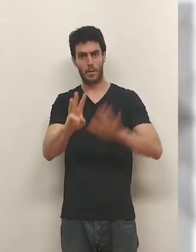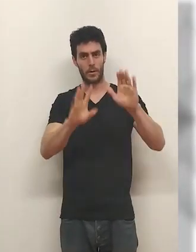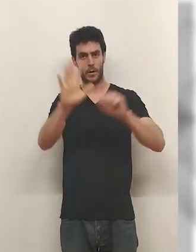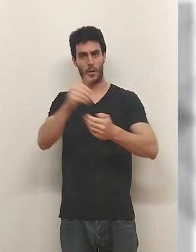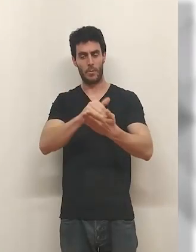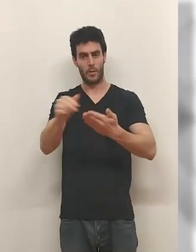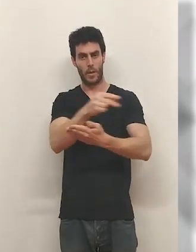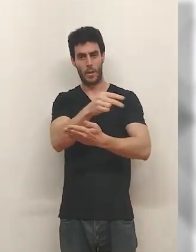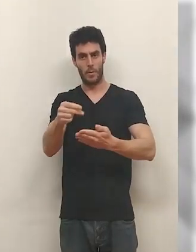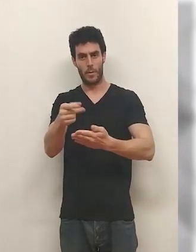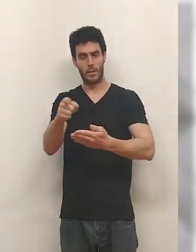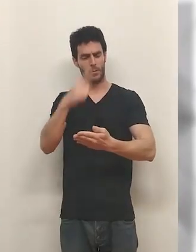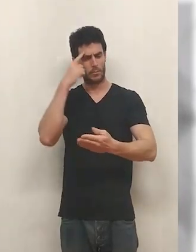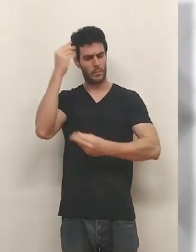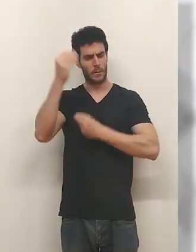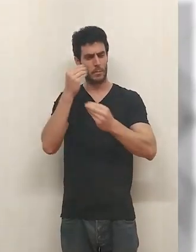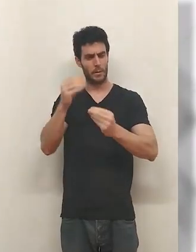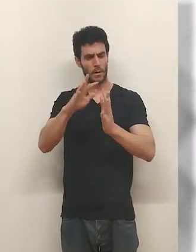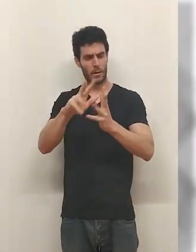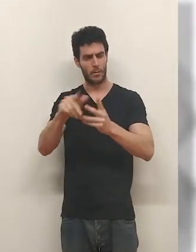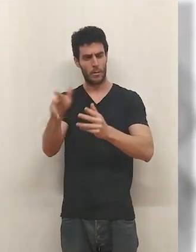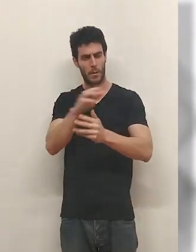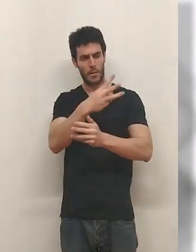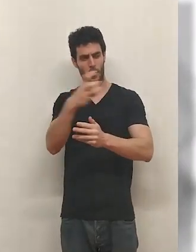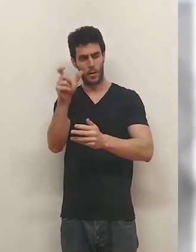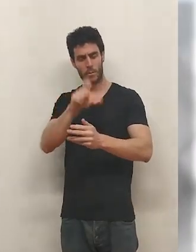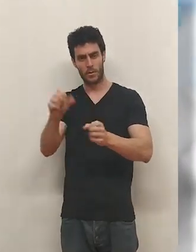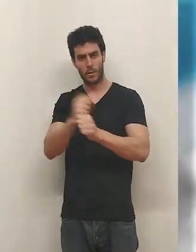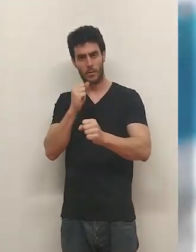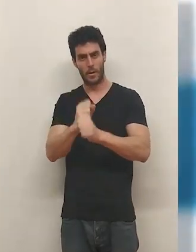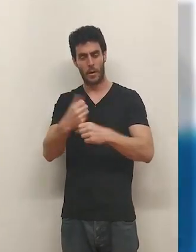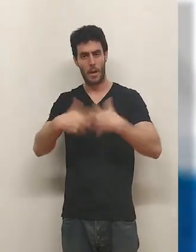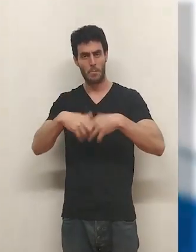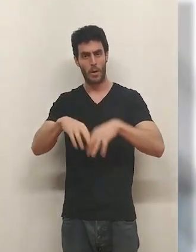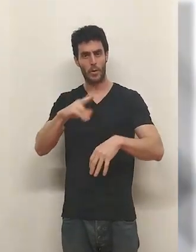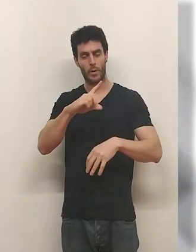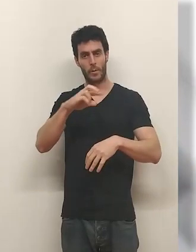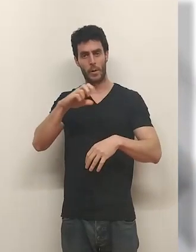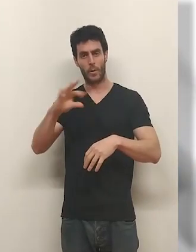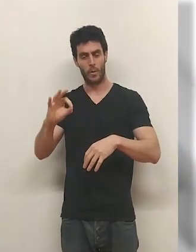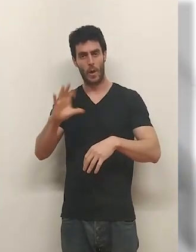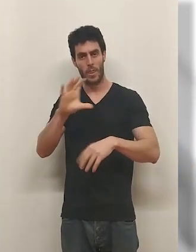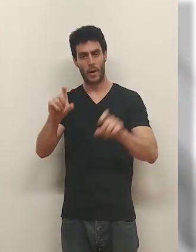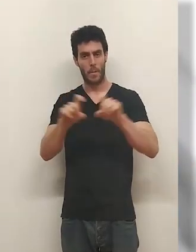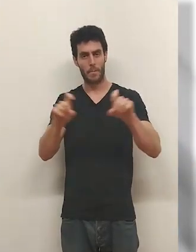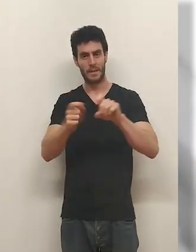85 millones de euros y se calcula que en torno a 300 trabajadores. Tanto en el polígono del Recuenco, con cinco empresas, como en el